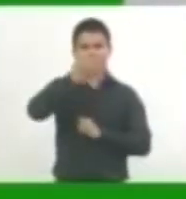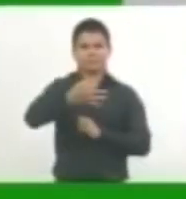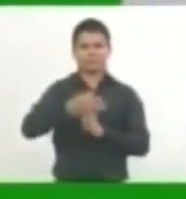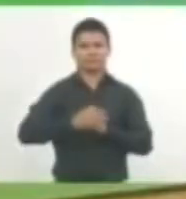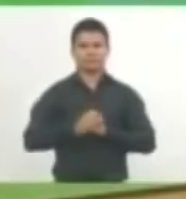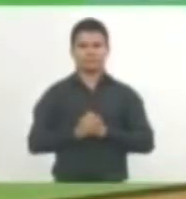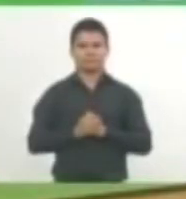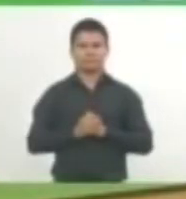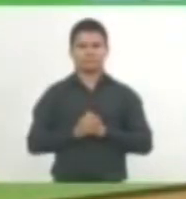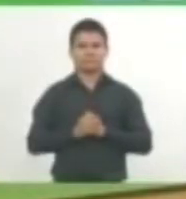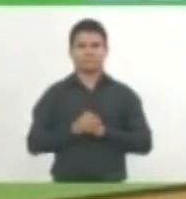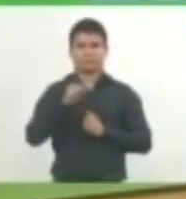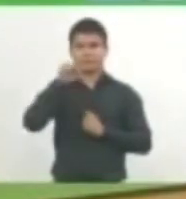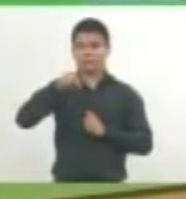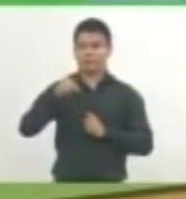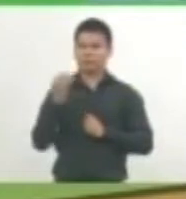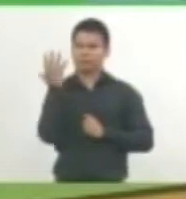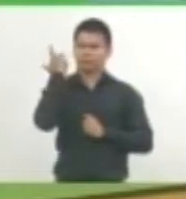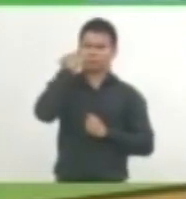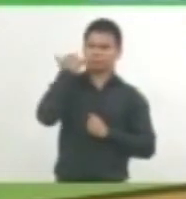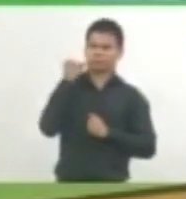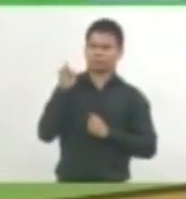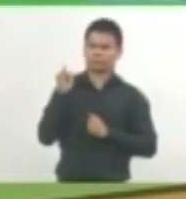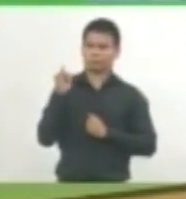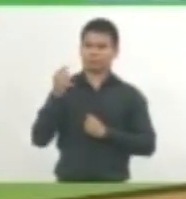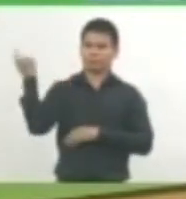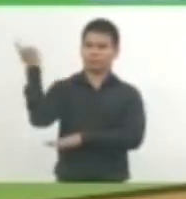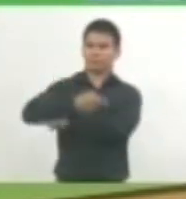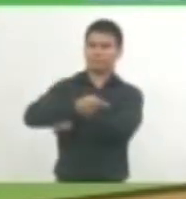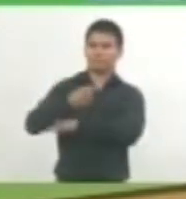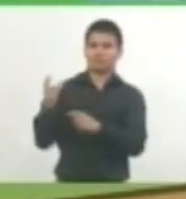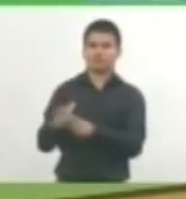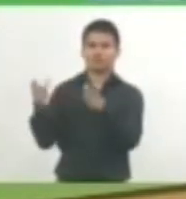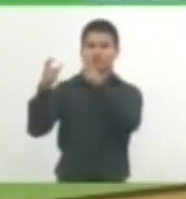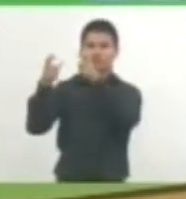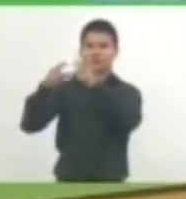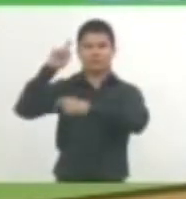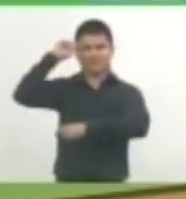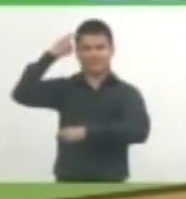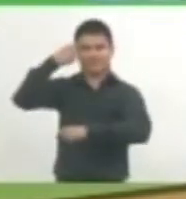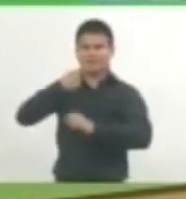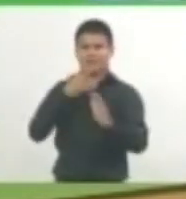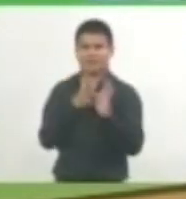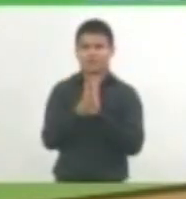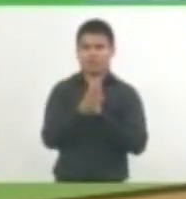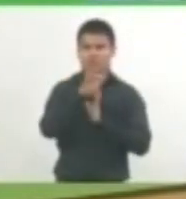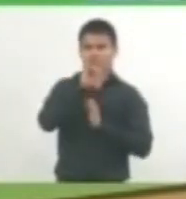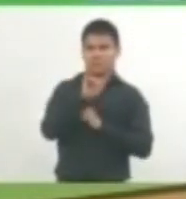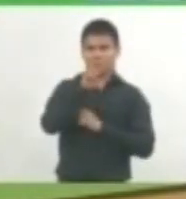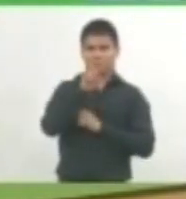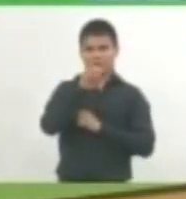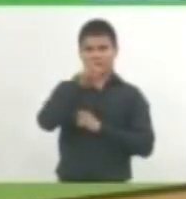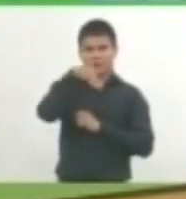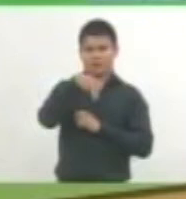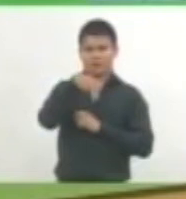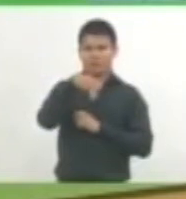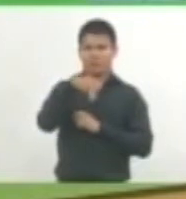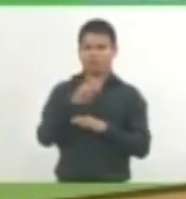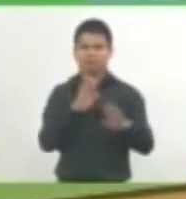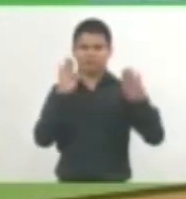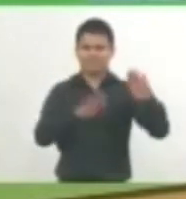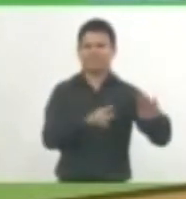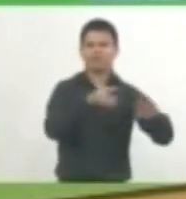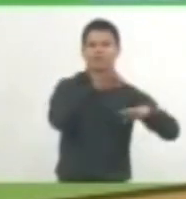verdad. Hoy se conoció la decisión del Consejo de Estado de ratificar a la doctora Ivonne Acosta Acero como la representante